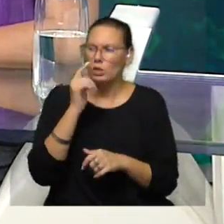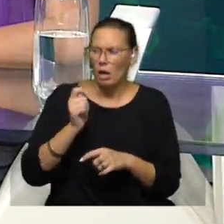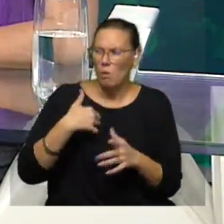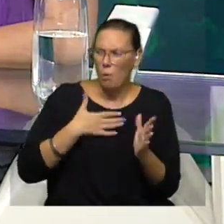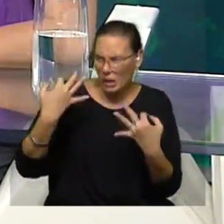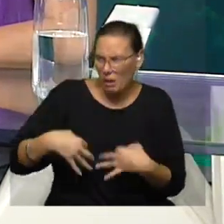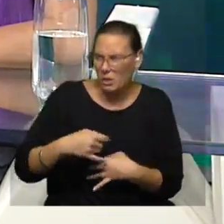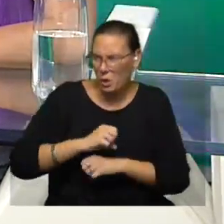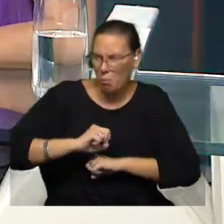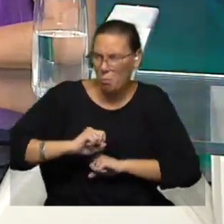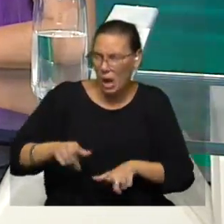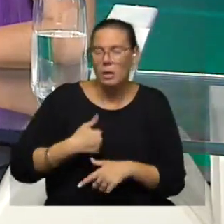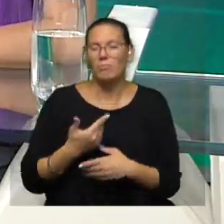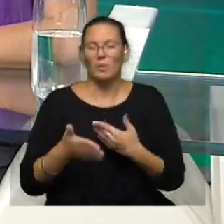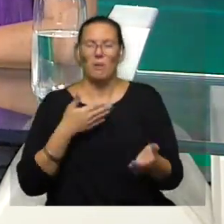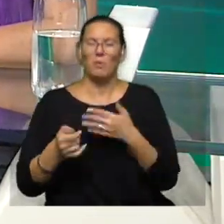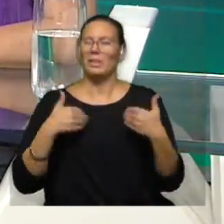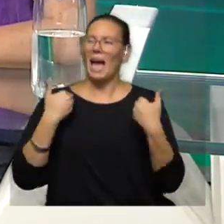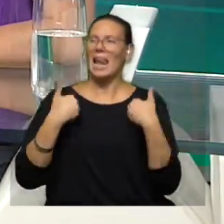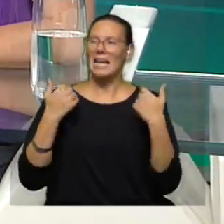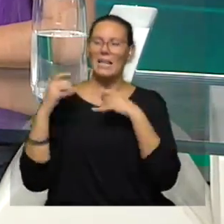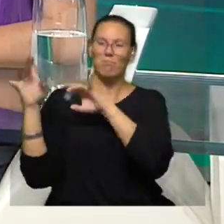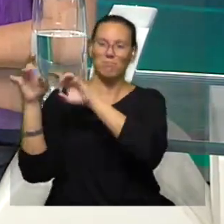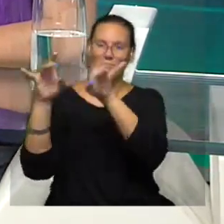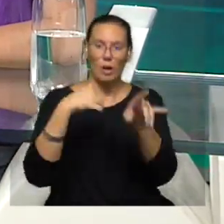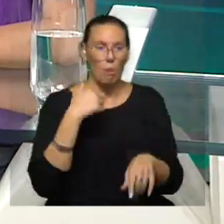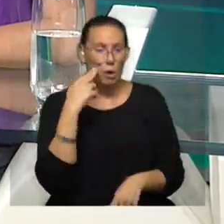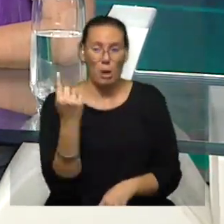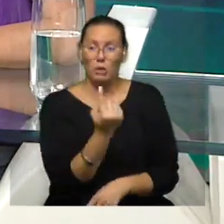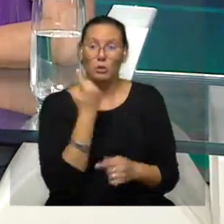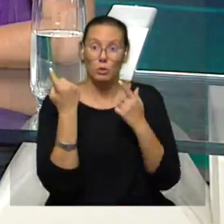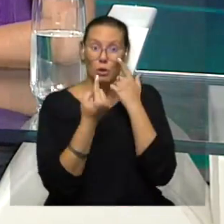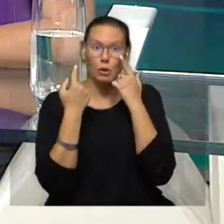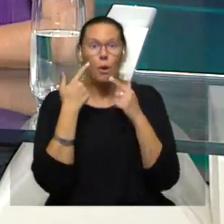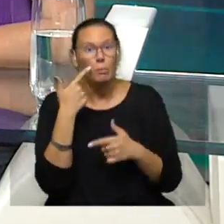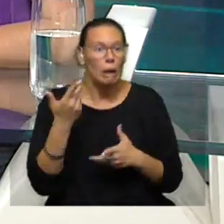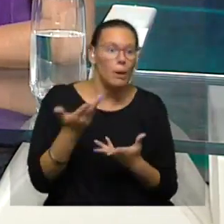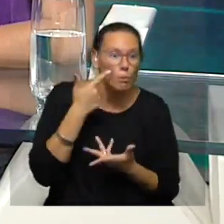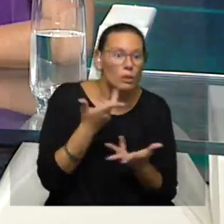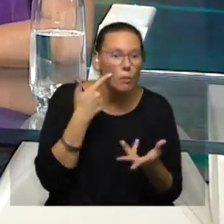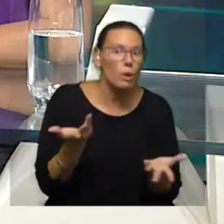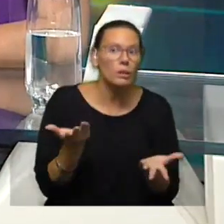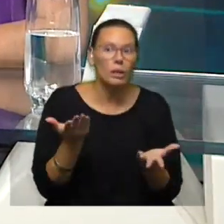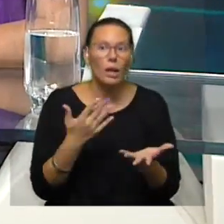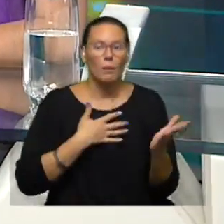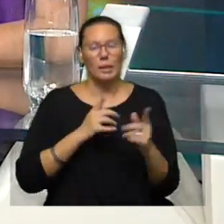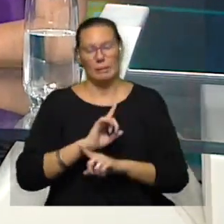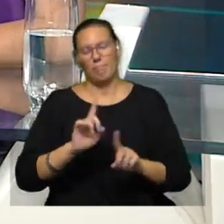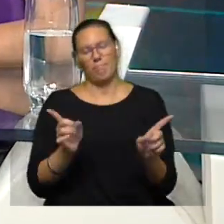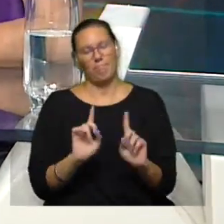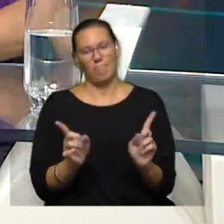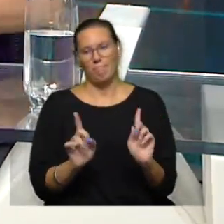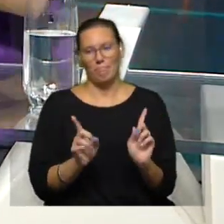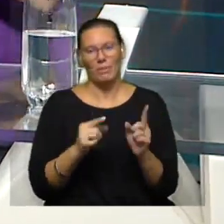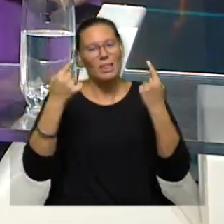bien o alguien baila mal. La alegría se contagia. El problema es bailar solo. Si uno, a uno le piden los pasitos, no sale. Eso